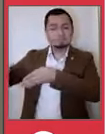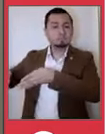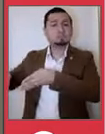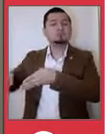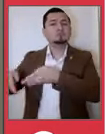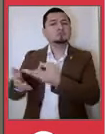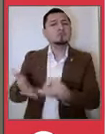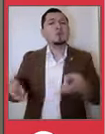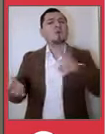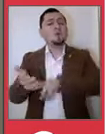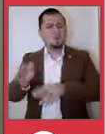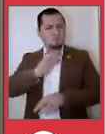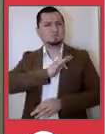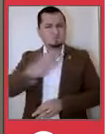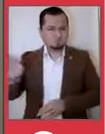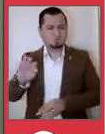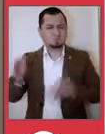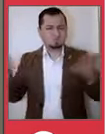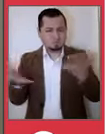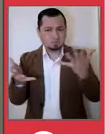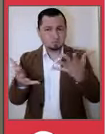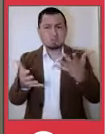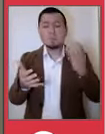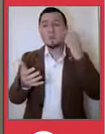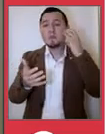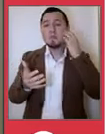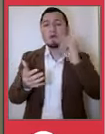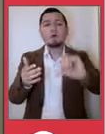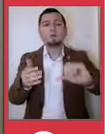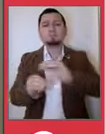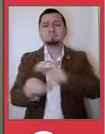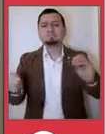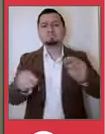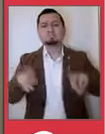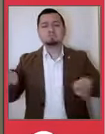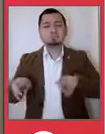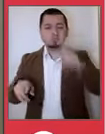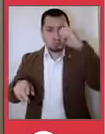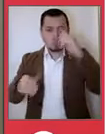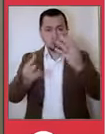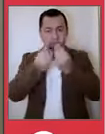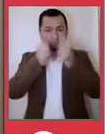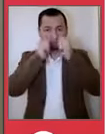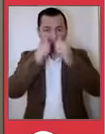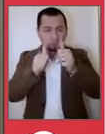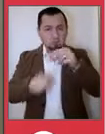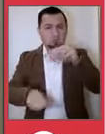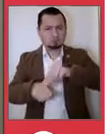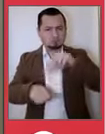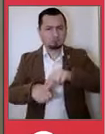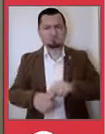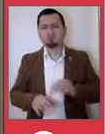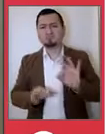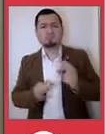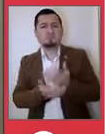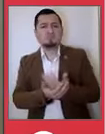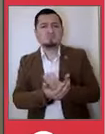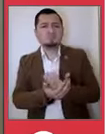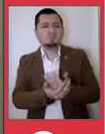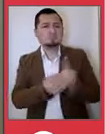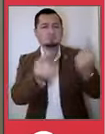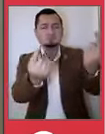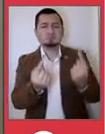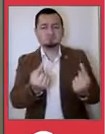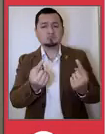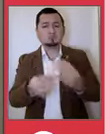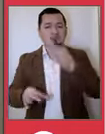hoy en nuestros hospitales tengamos camas vacías para atender a pacientes cubrir con médicos que estén parados esperando a que lleguen los pacientes